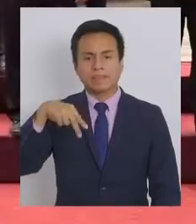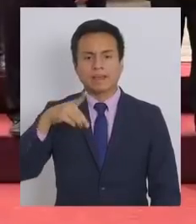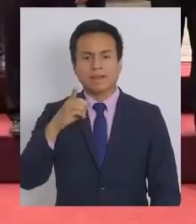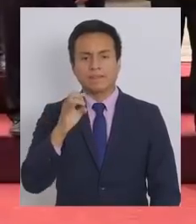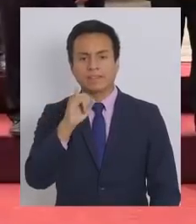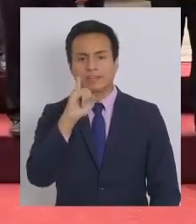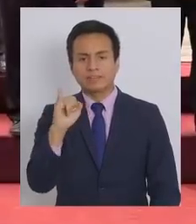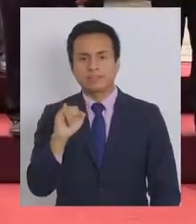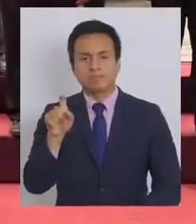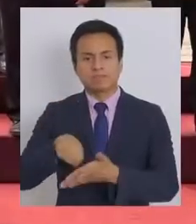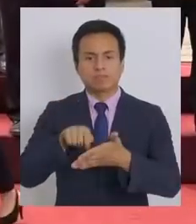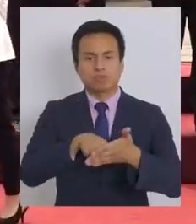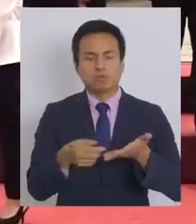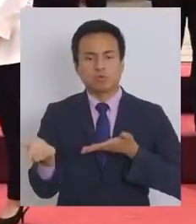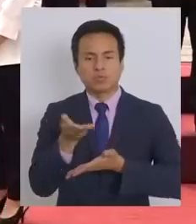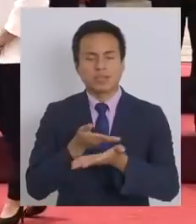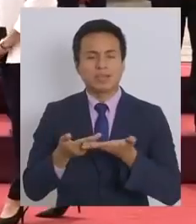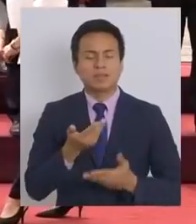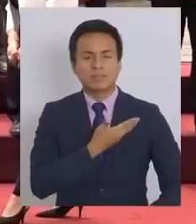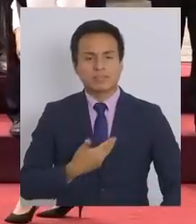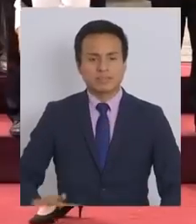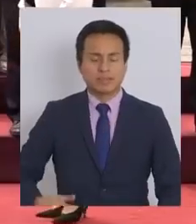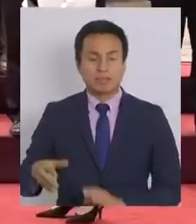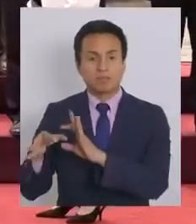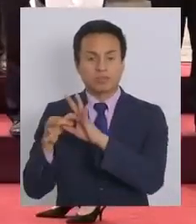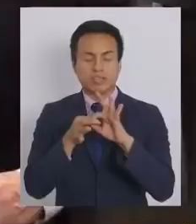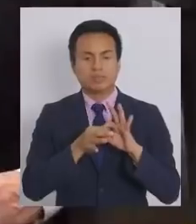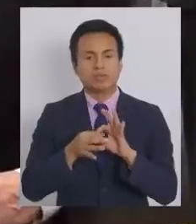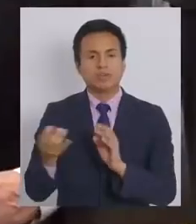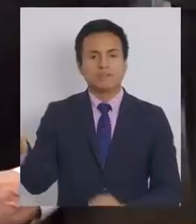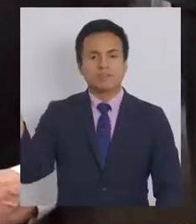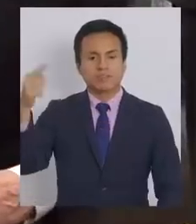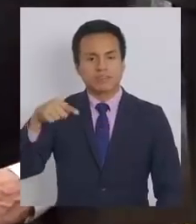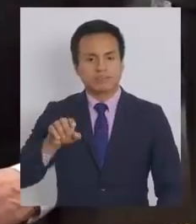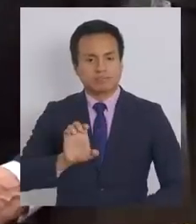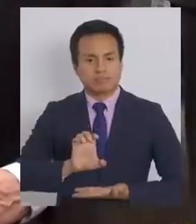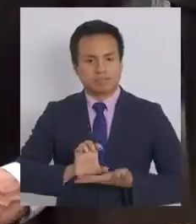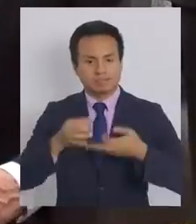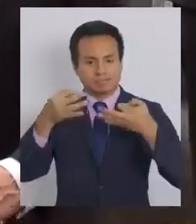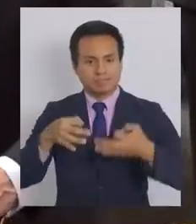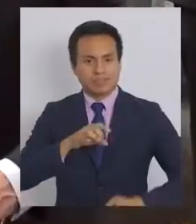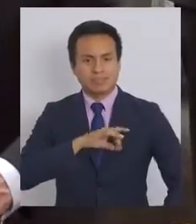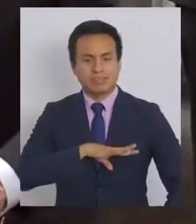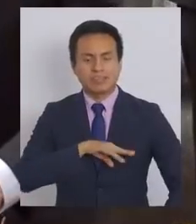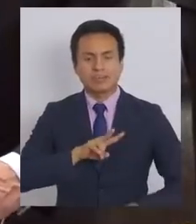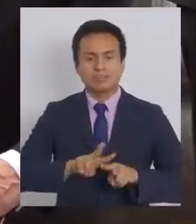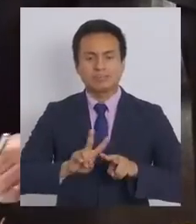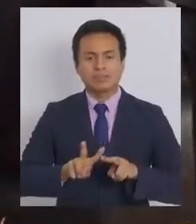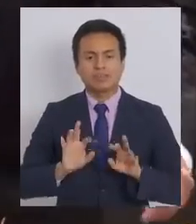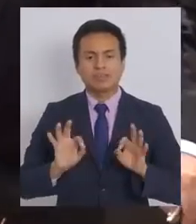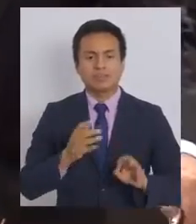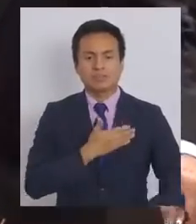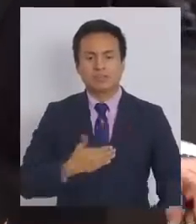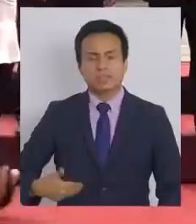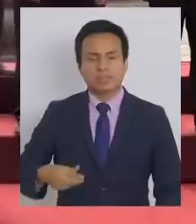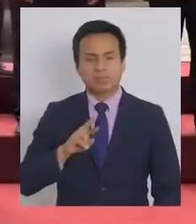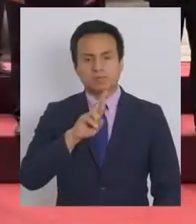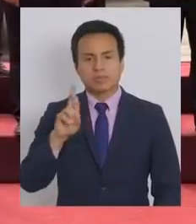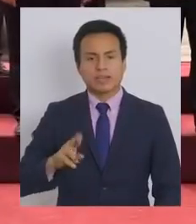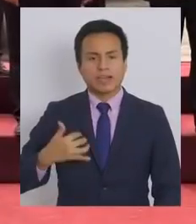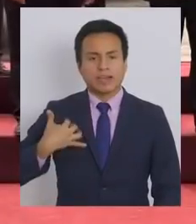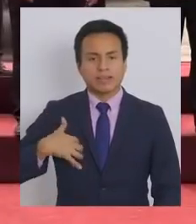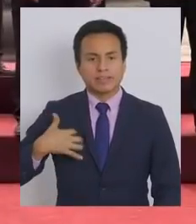Declaración Conjunta Presidencial con motivo de esta visita de Estado que ha realizado a Chile Su Excelencia el Presidente de la República